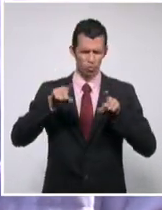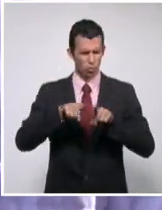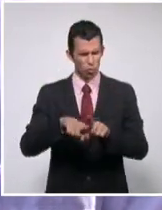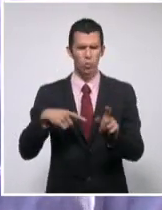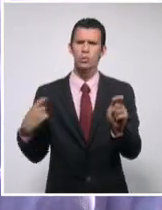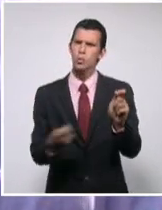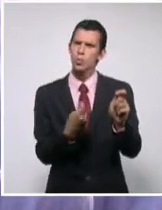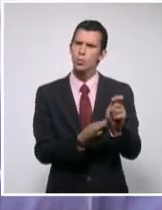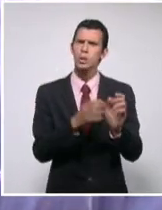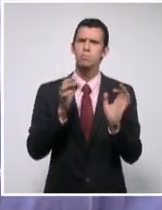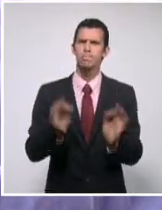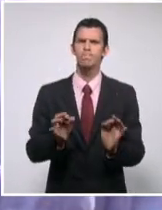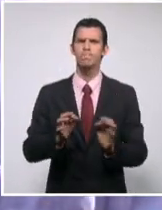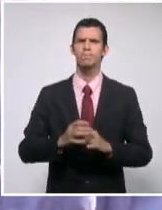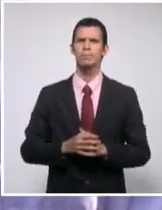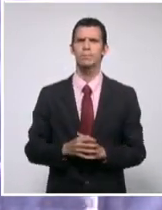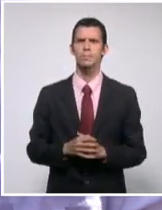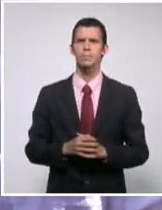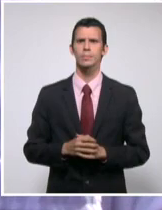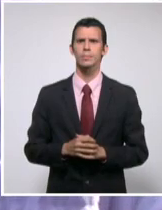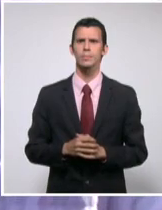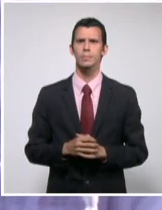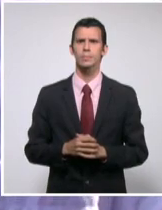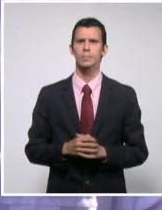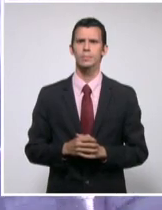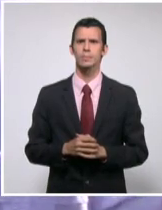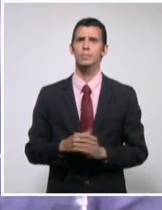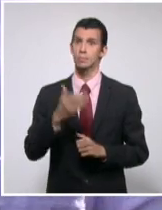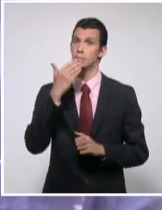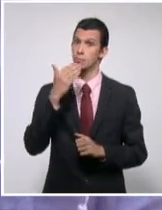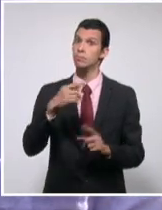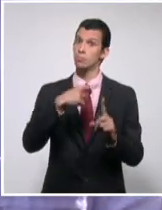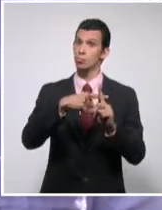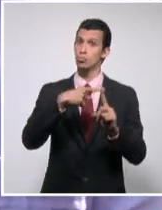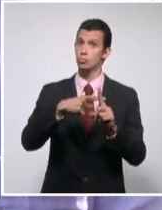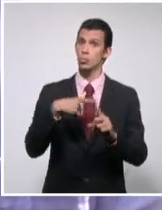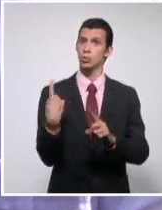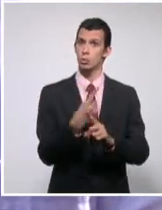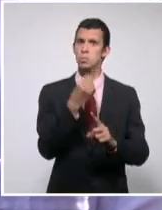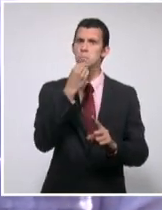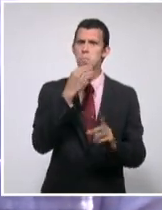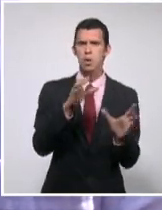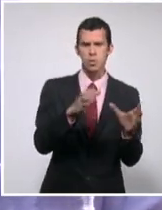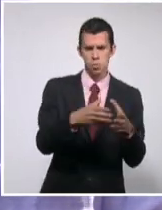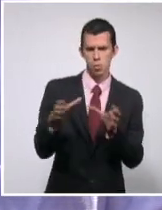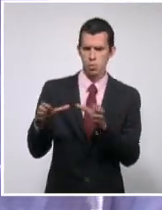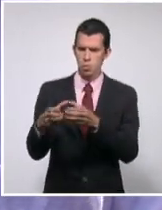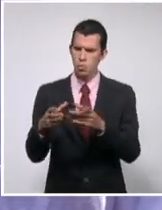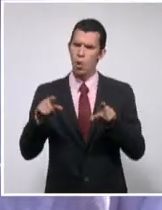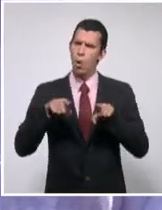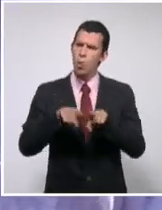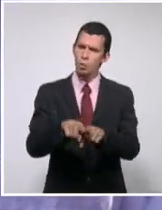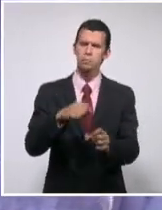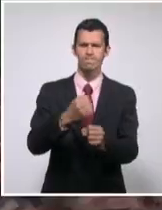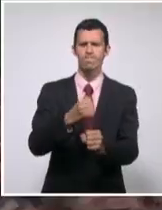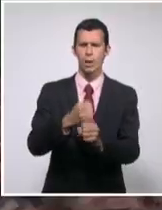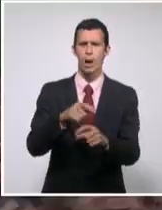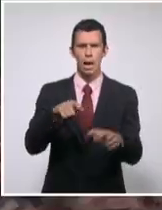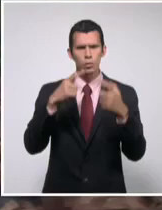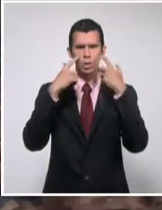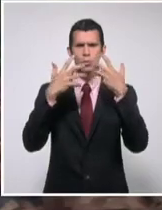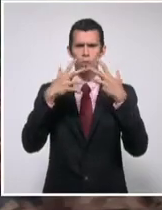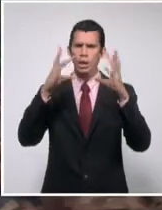muy muy muy bueno que nos habíamos podido unir creo que vamos a hacer grandes cosas de esta forma